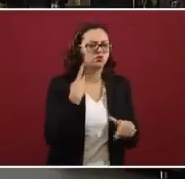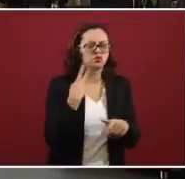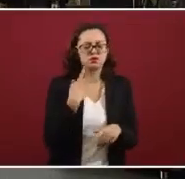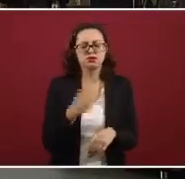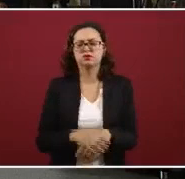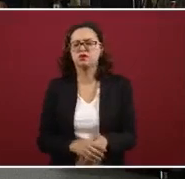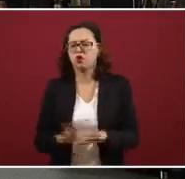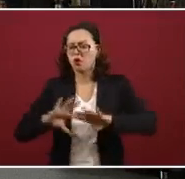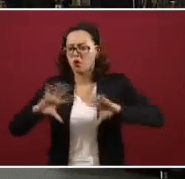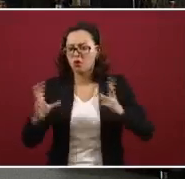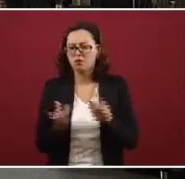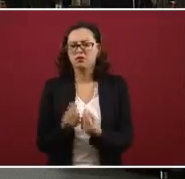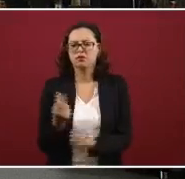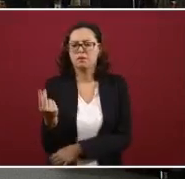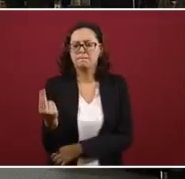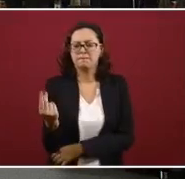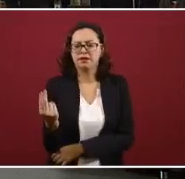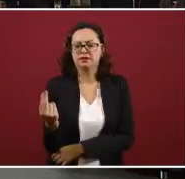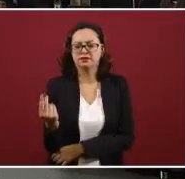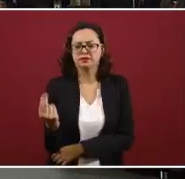Son 25 en total.